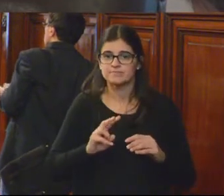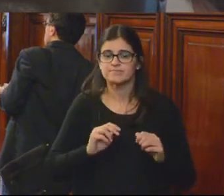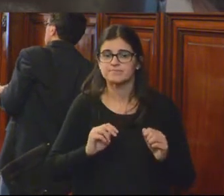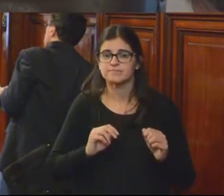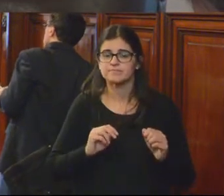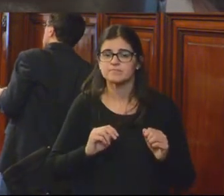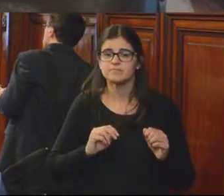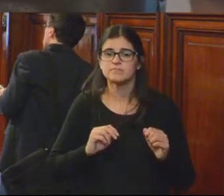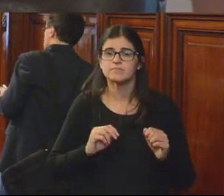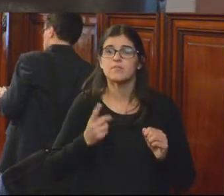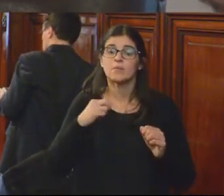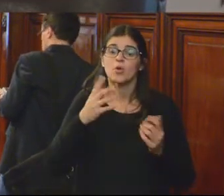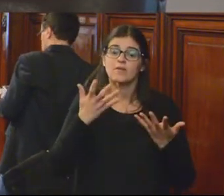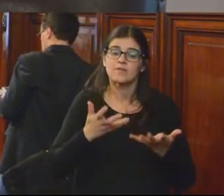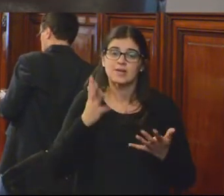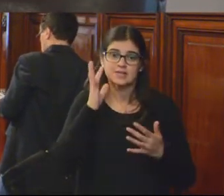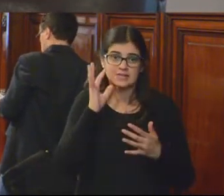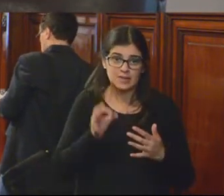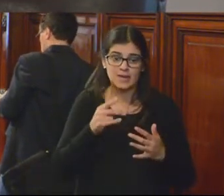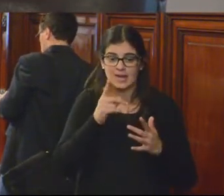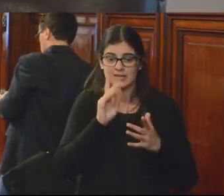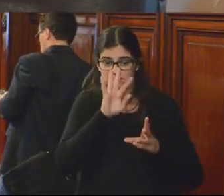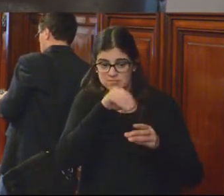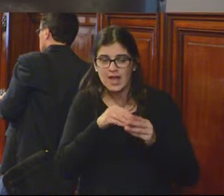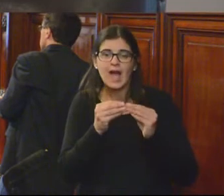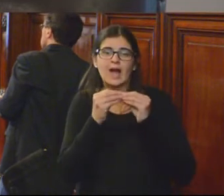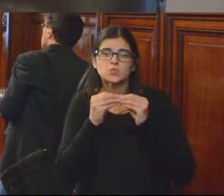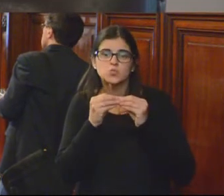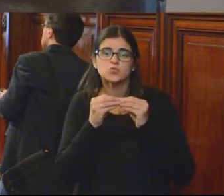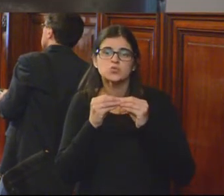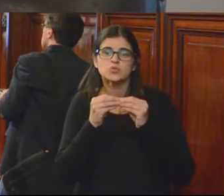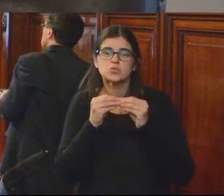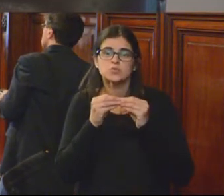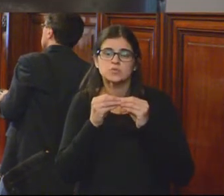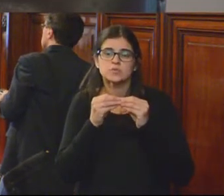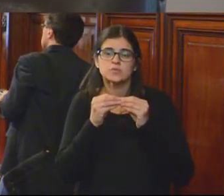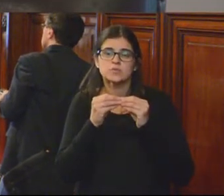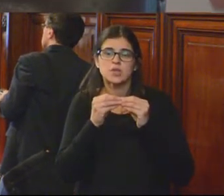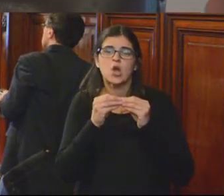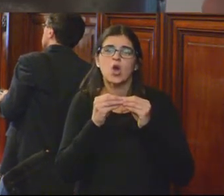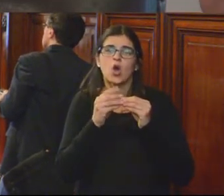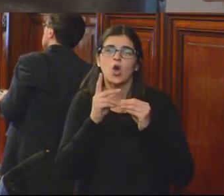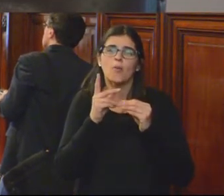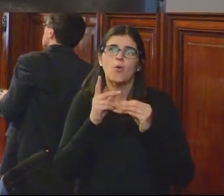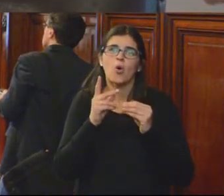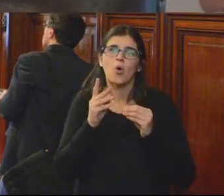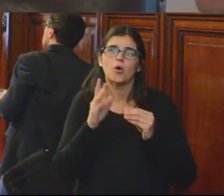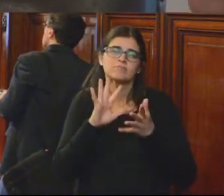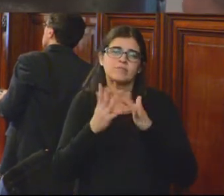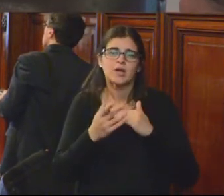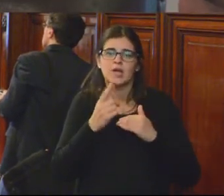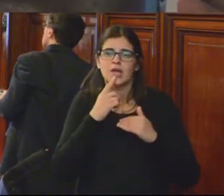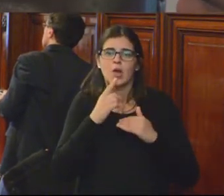querer saber esta intervención en asuntos como juramentar